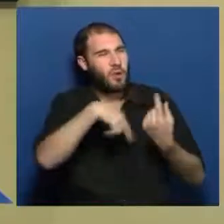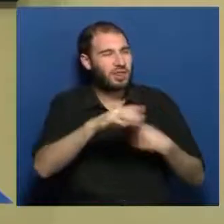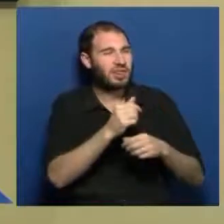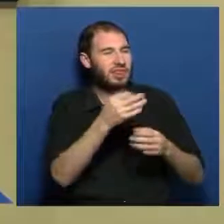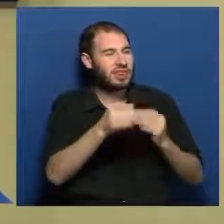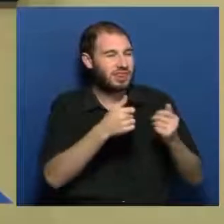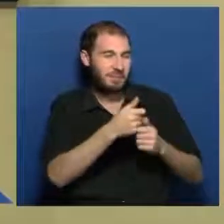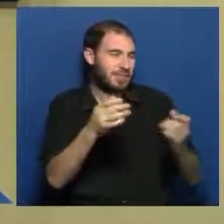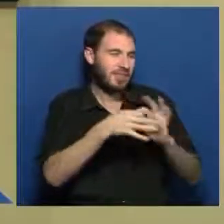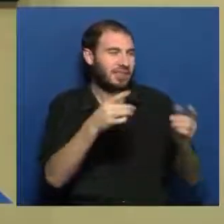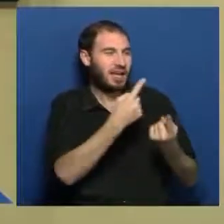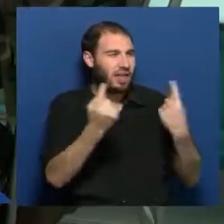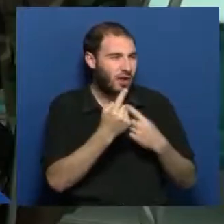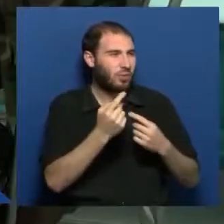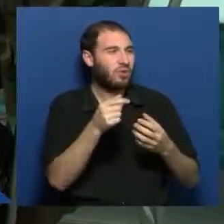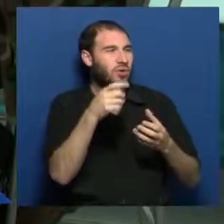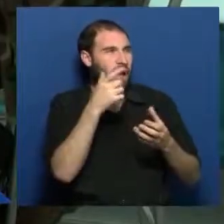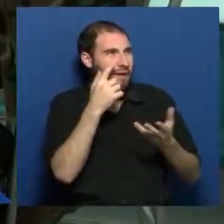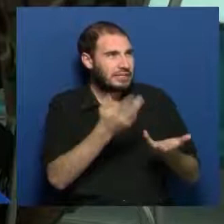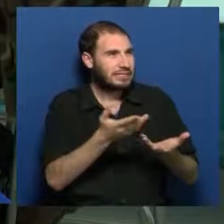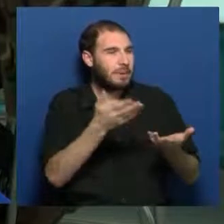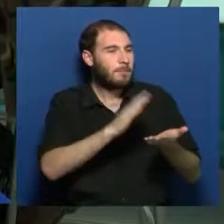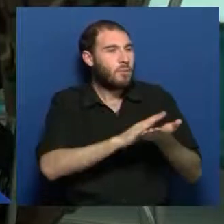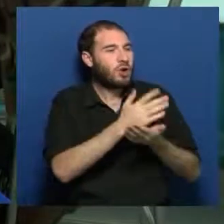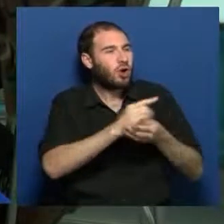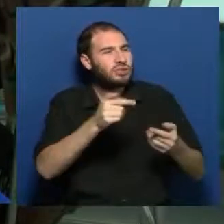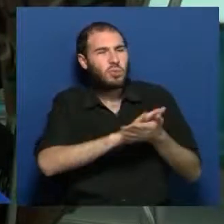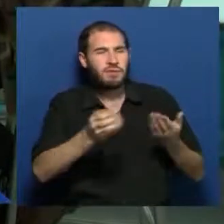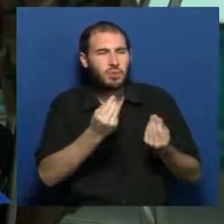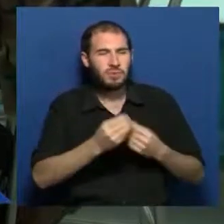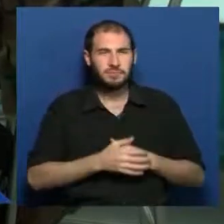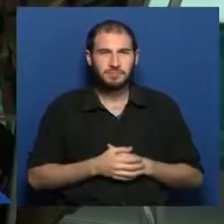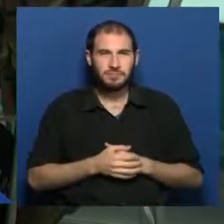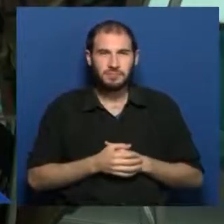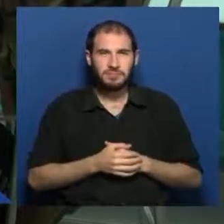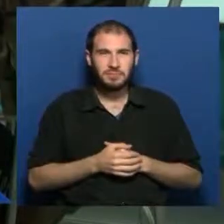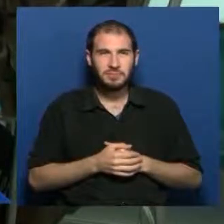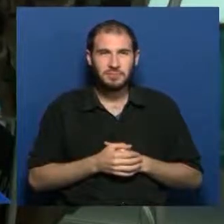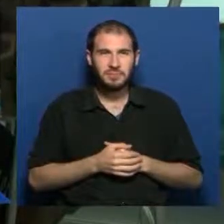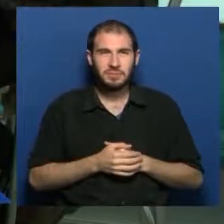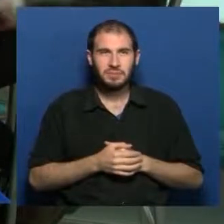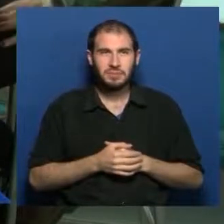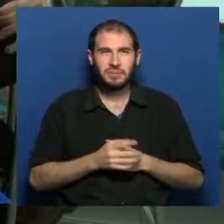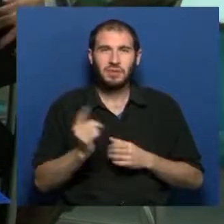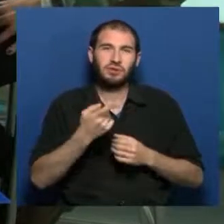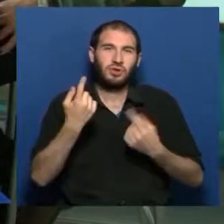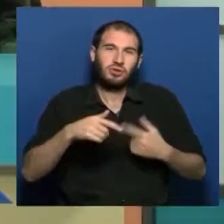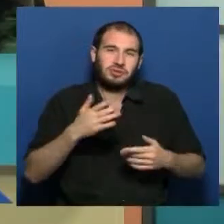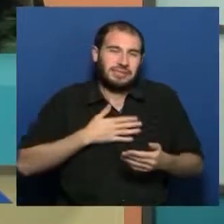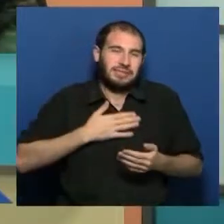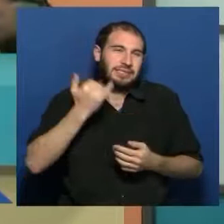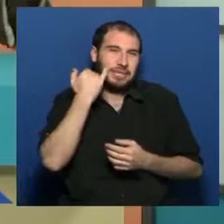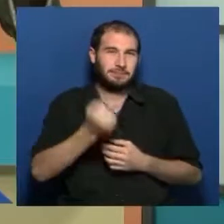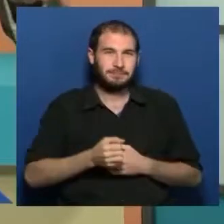desde la producción de cada uno y tratando de proponer cosas nuevas, Seba? Hacemos desde lo que tenemos,